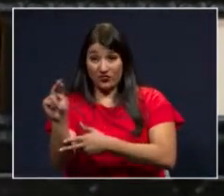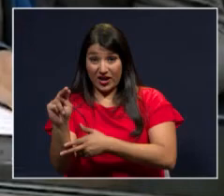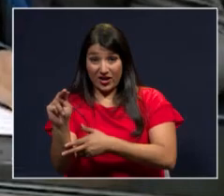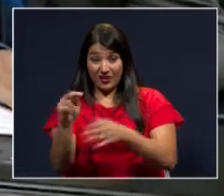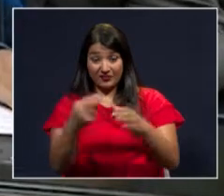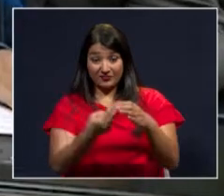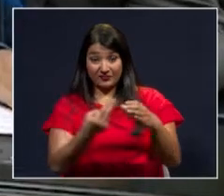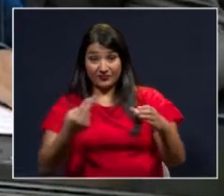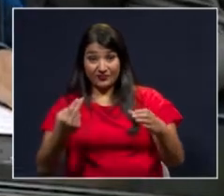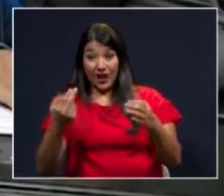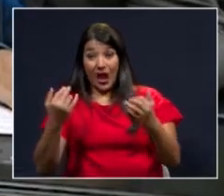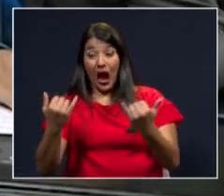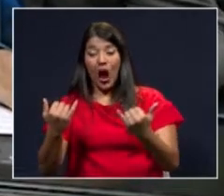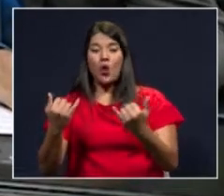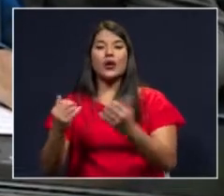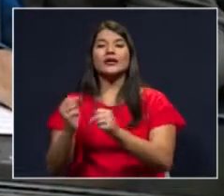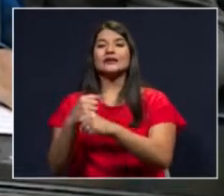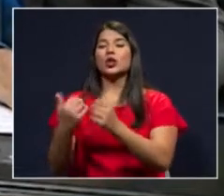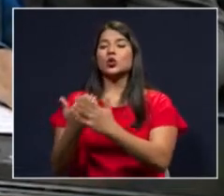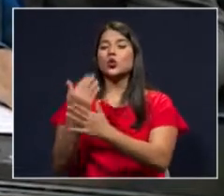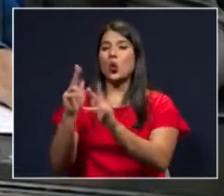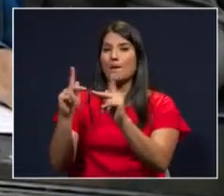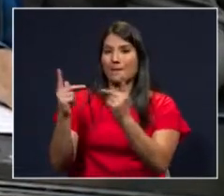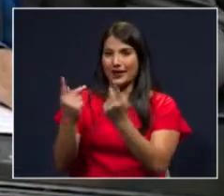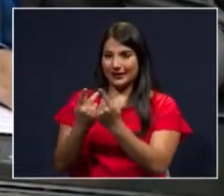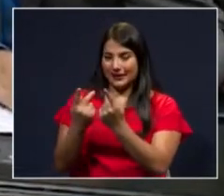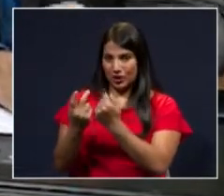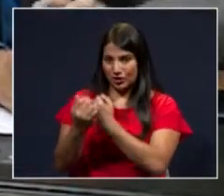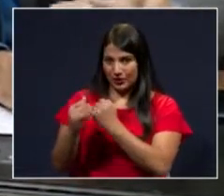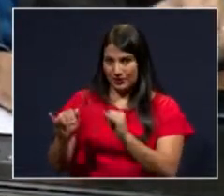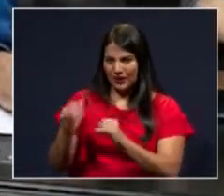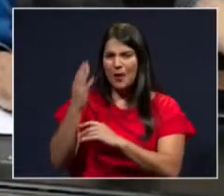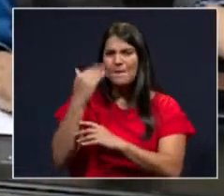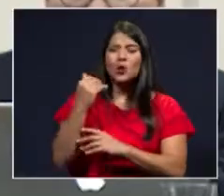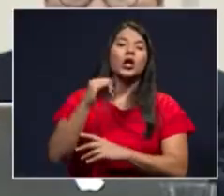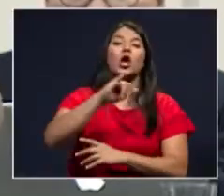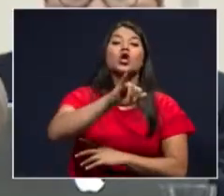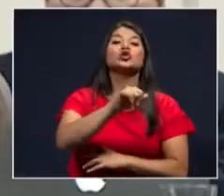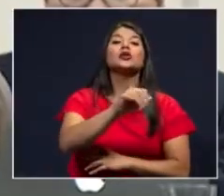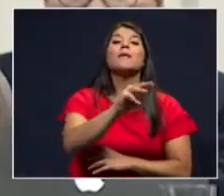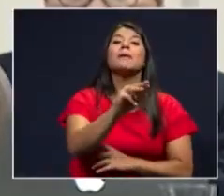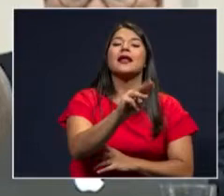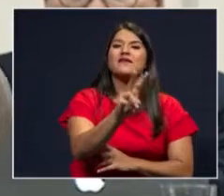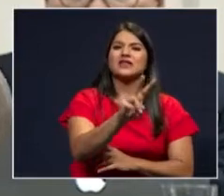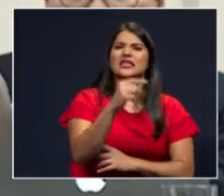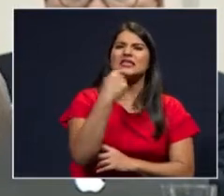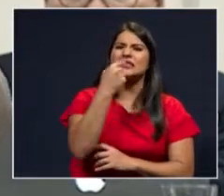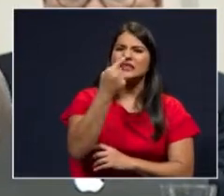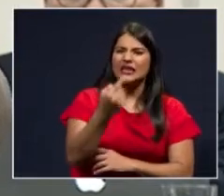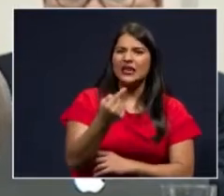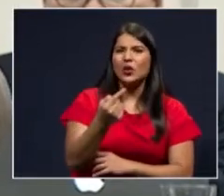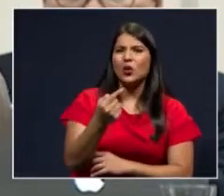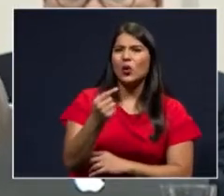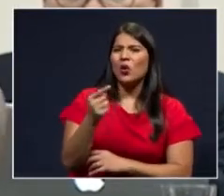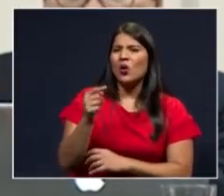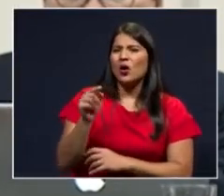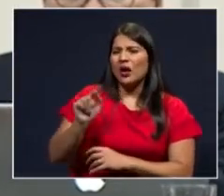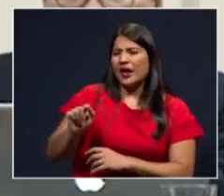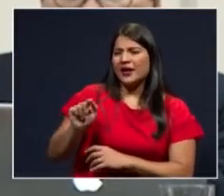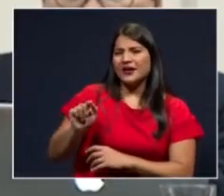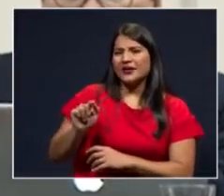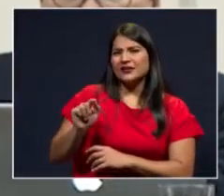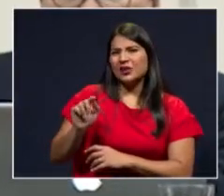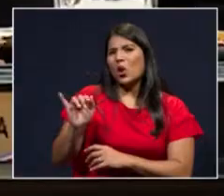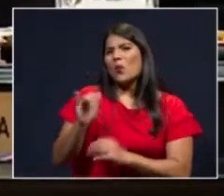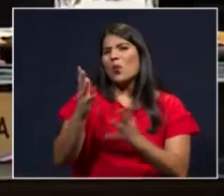bloque independiente de Nueva República, luego de que el Frente Amplista José María Villalta calificara como una abierta intimidación al